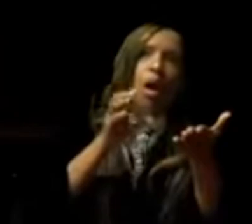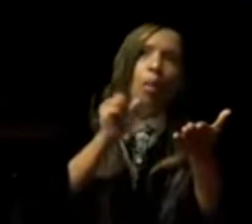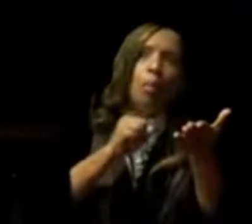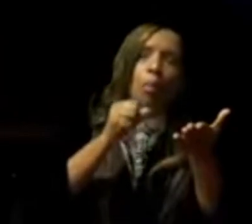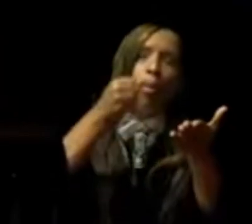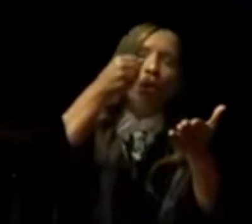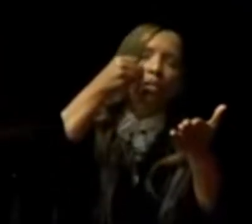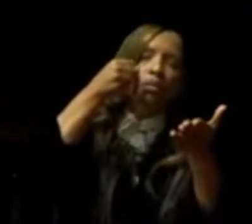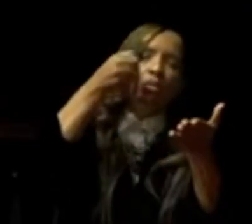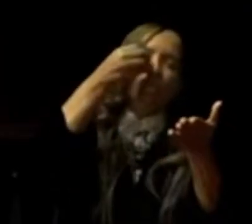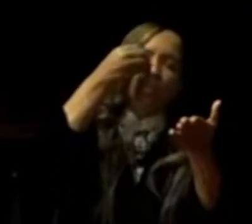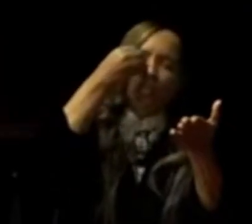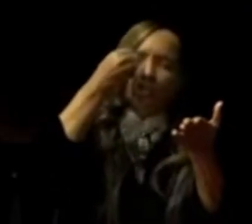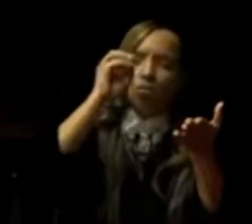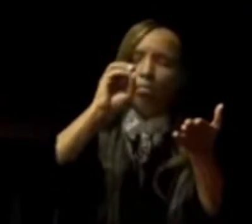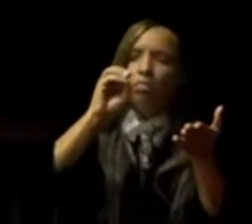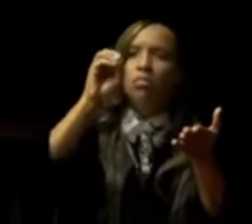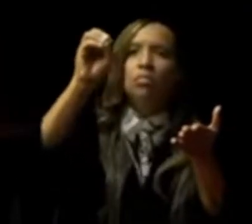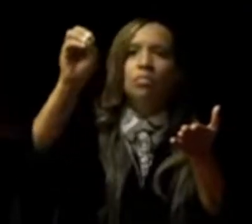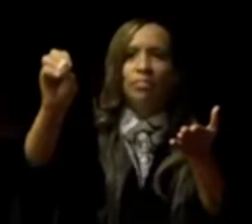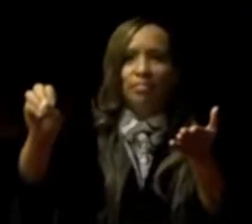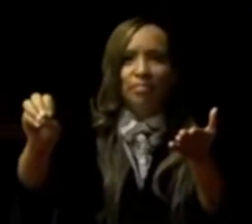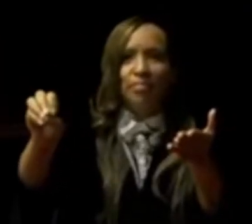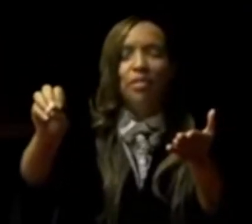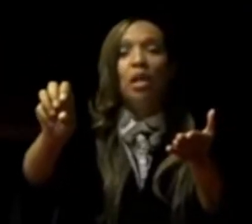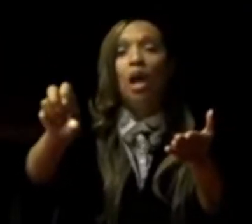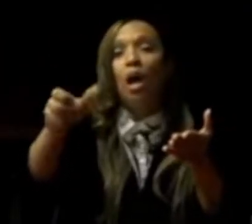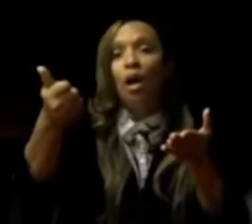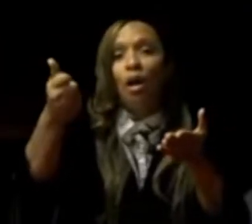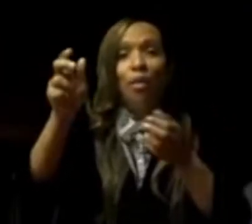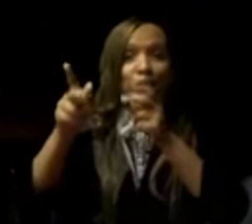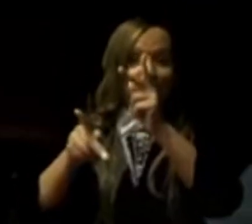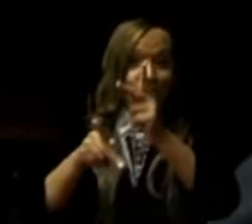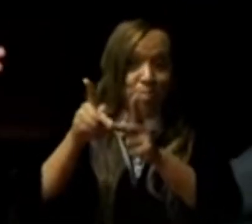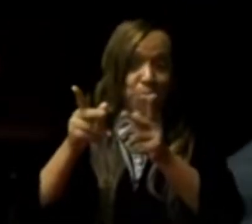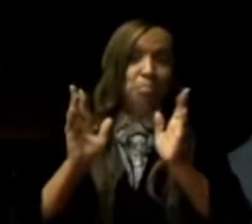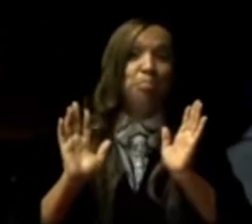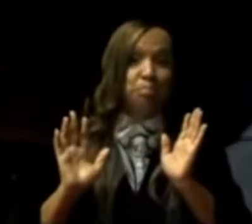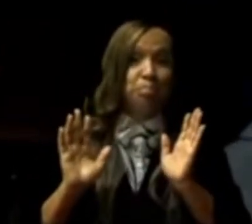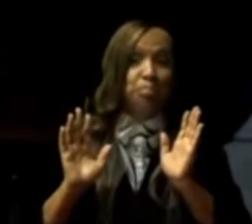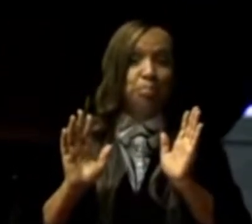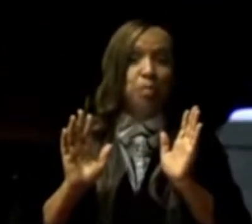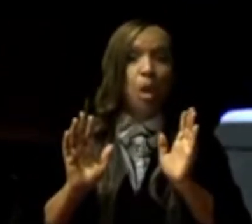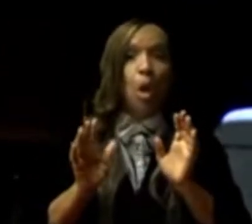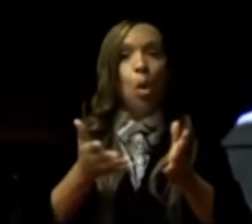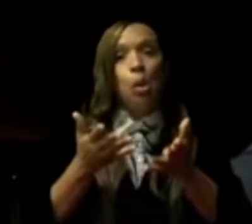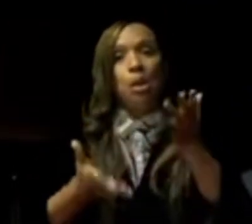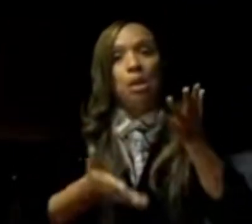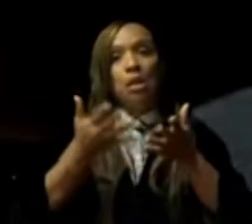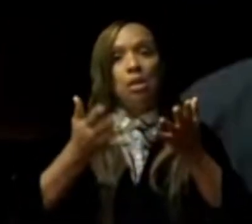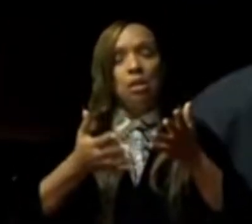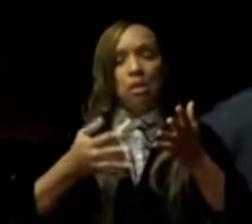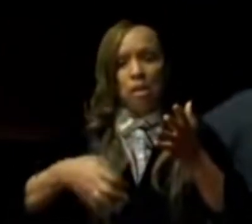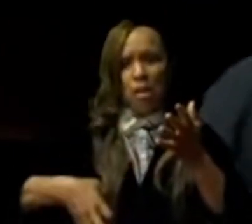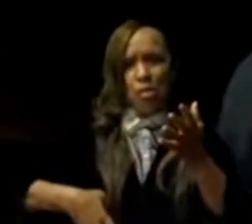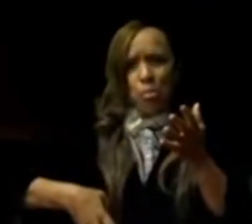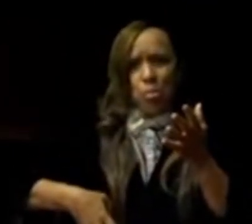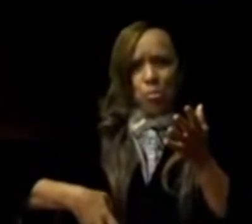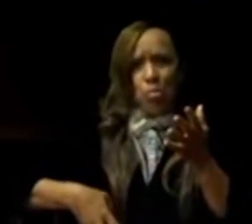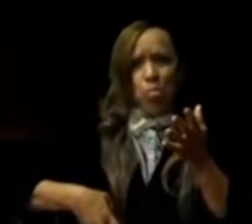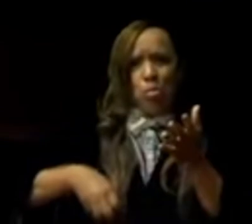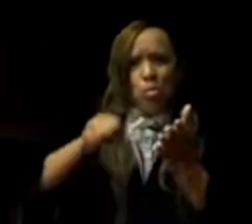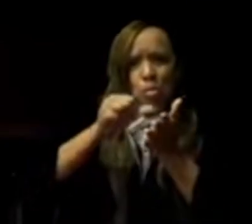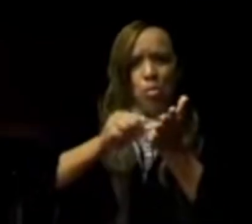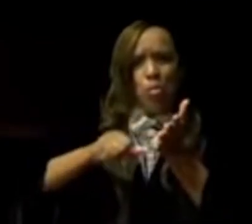y agradezco la oportunidad y la atención que me han puesto, que como legisladores, sobre todo los que se quedan,